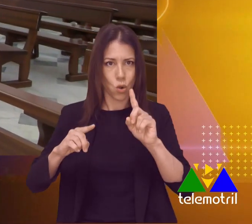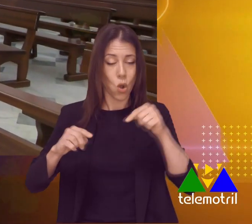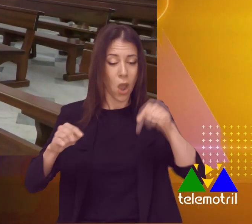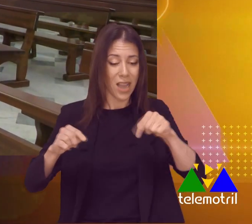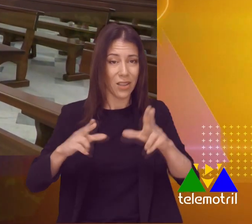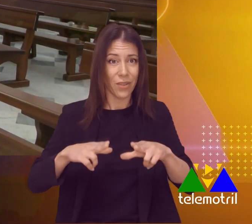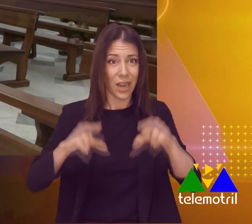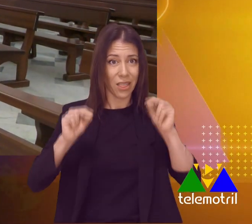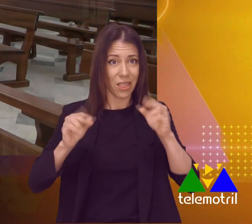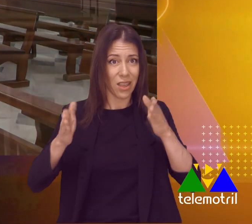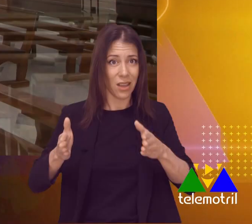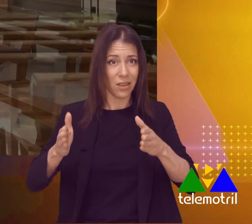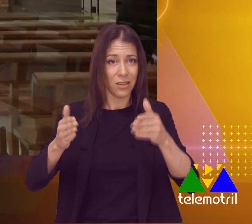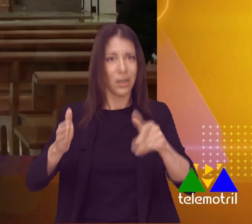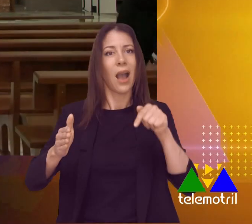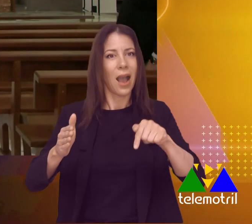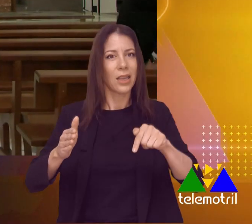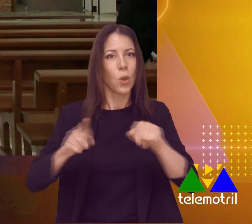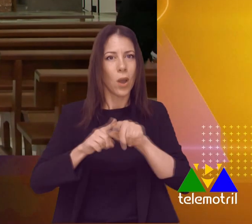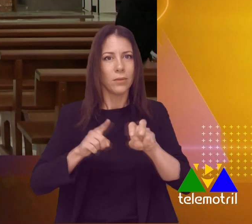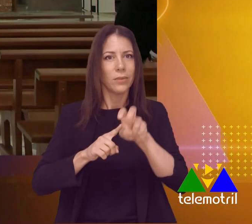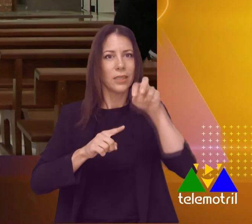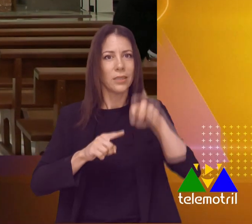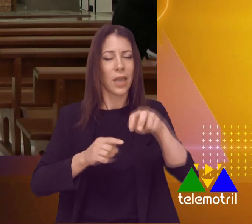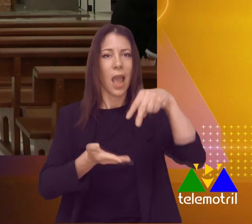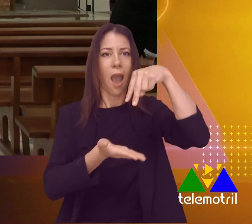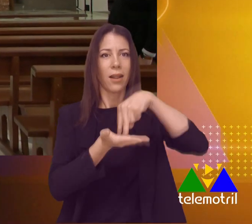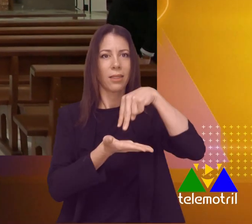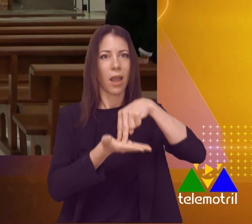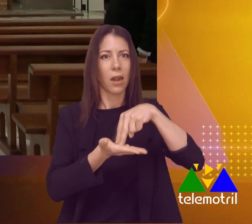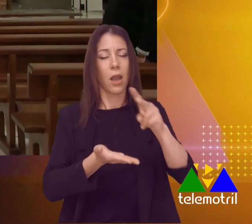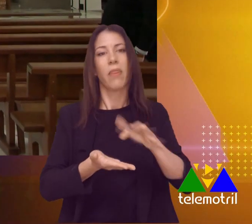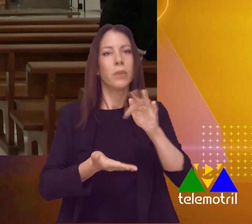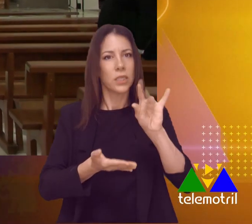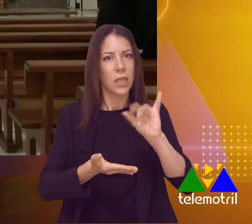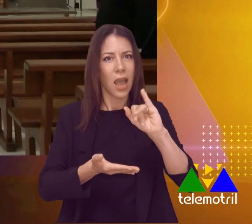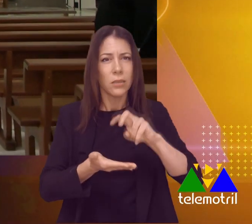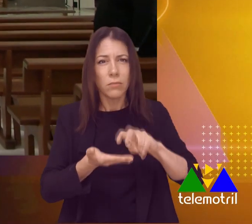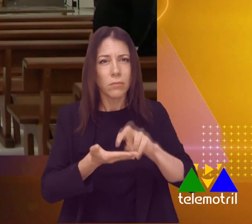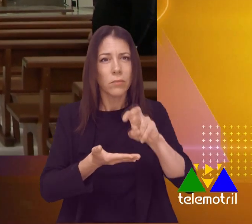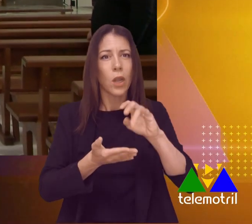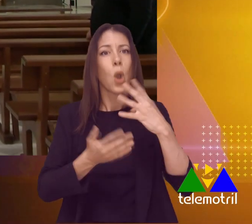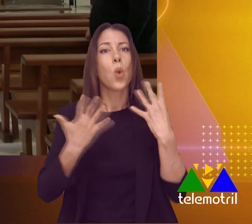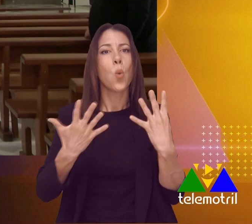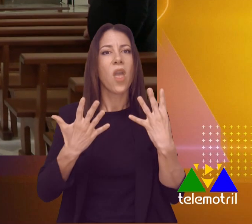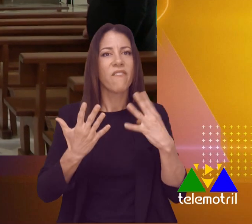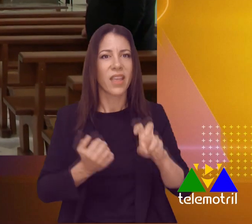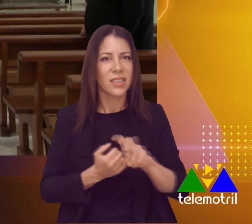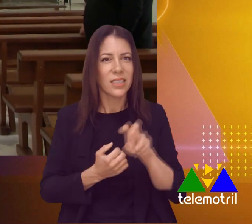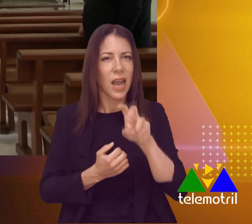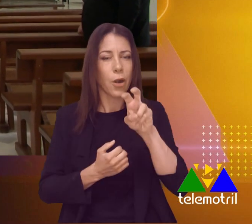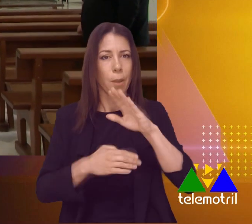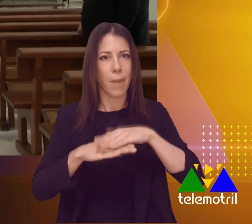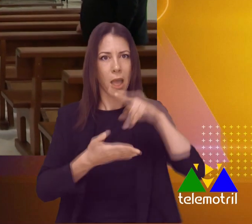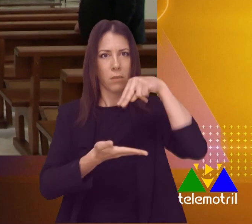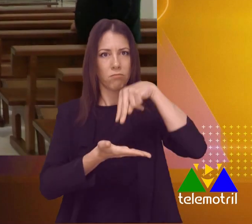Crucero, claro, aquí finalizaría la iglesia. Ahí estaría el altar, ¿no? Aquí estaría el altar, que además estaba elevado, tenía 9 gradas, 9 escalones para subir al